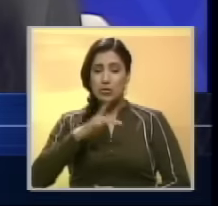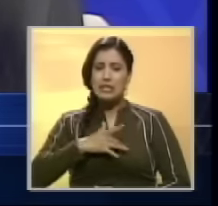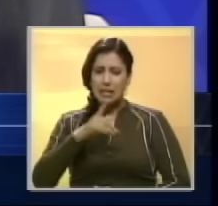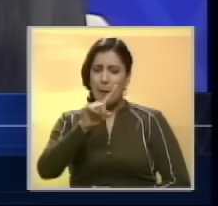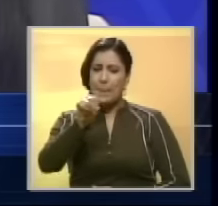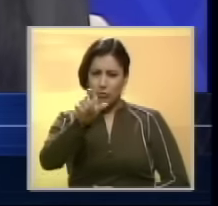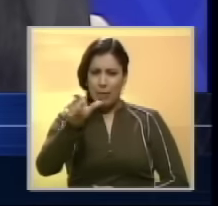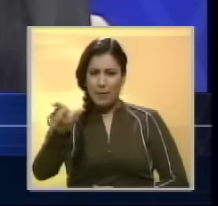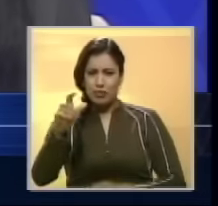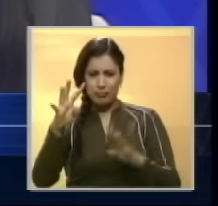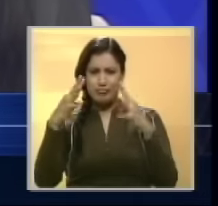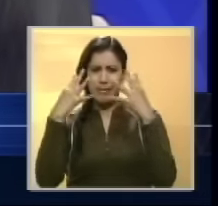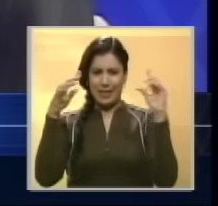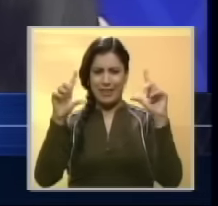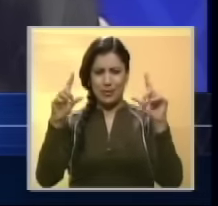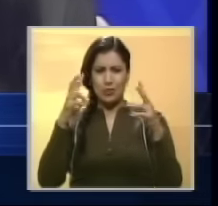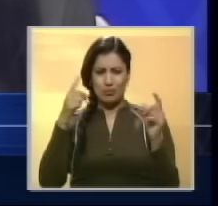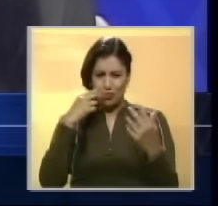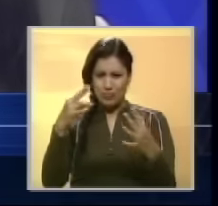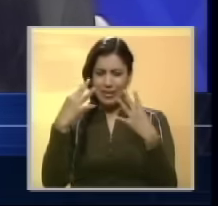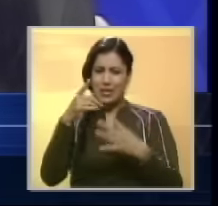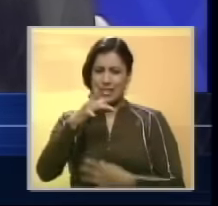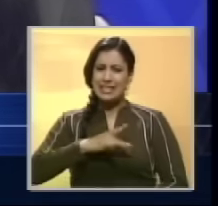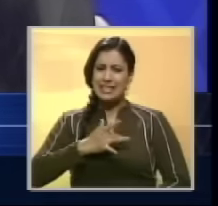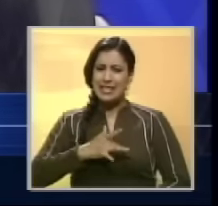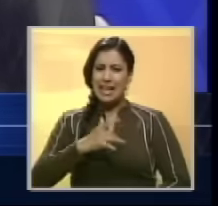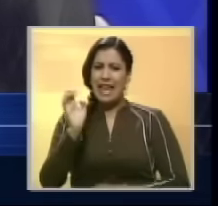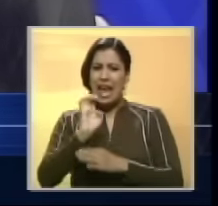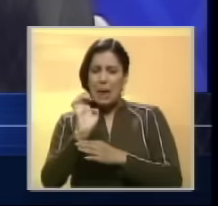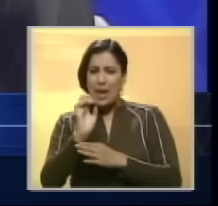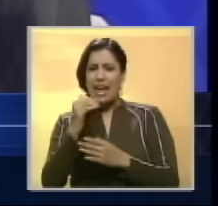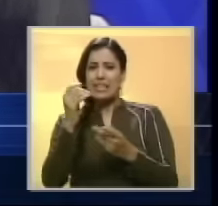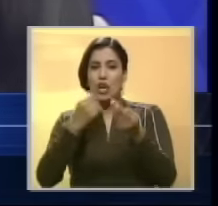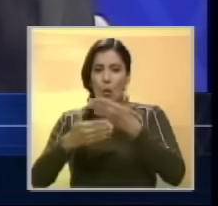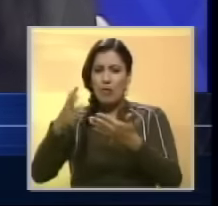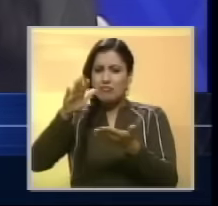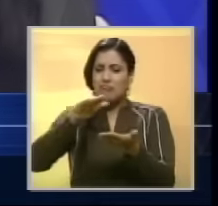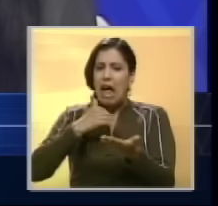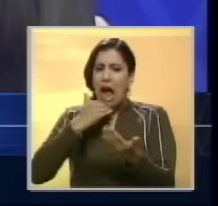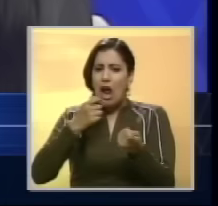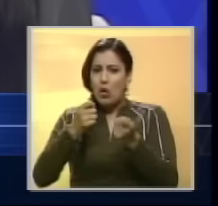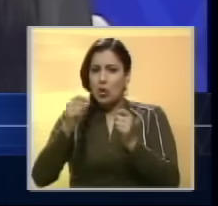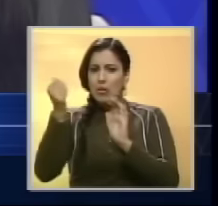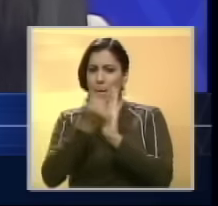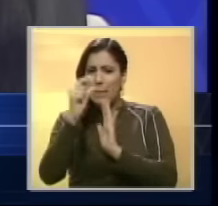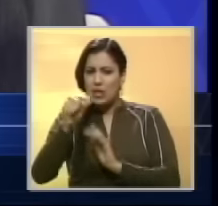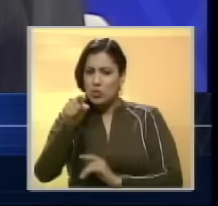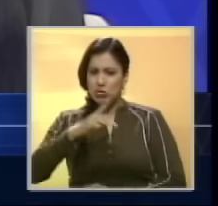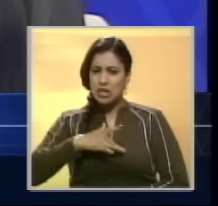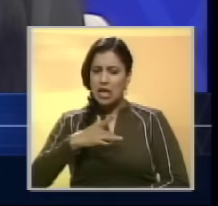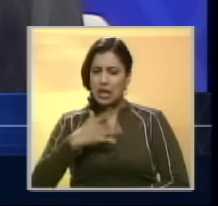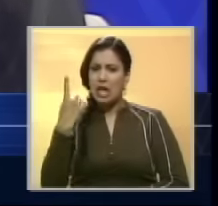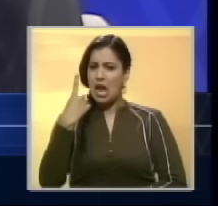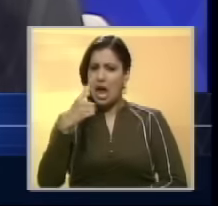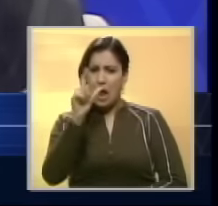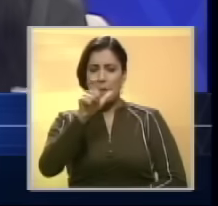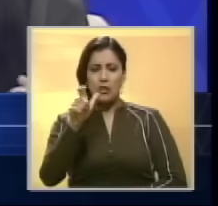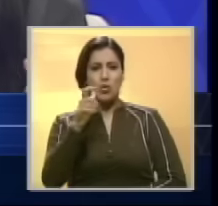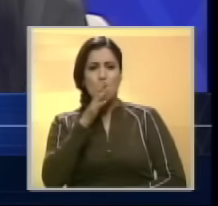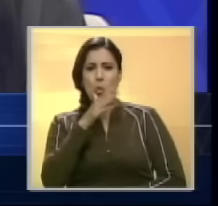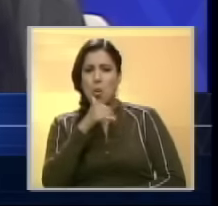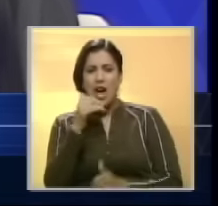amiga amigo que nos ve que ese decreto de emergencia económica ha disminuido los precios usted siente que el no